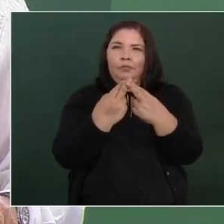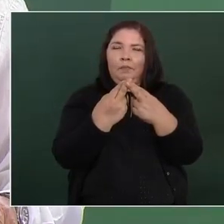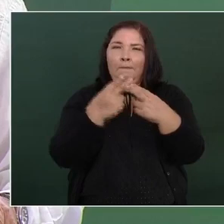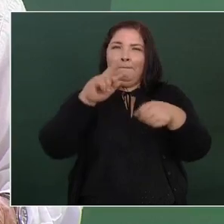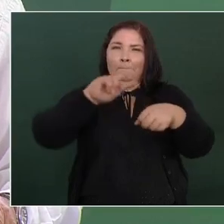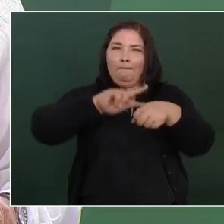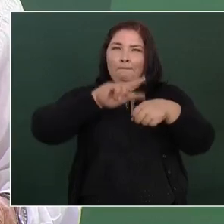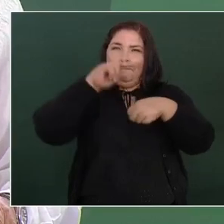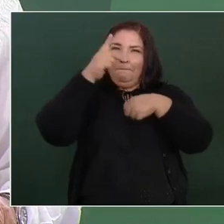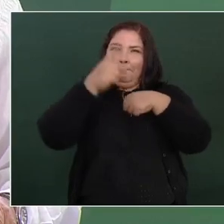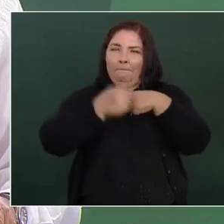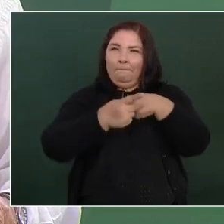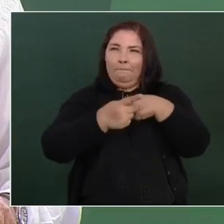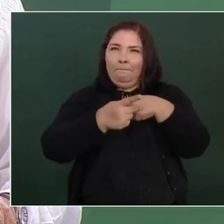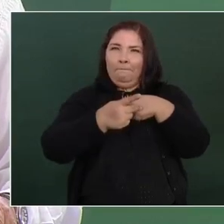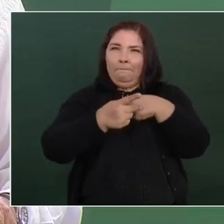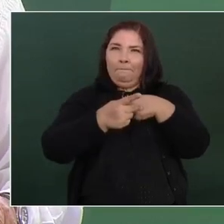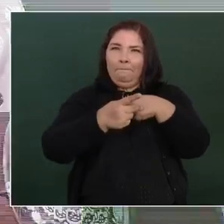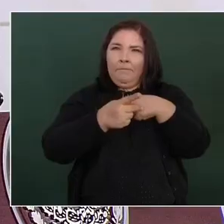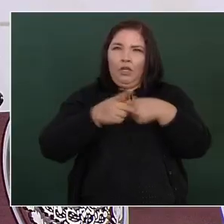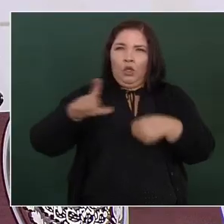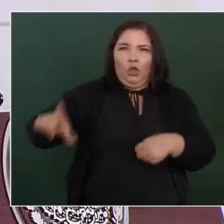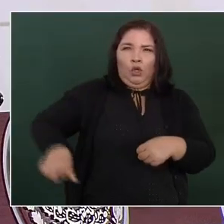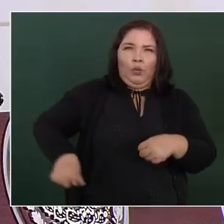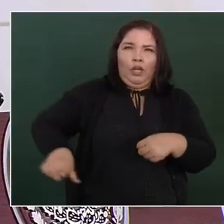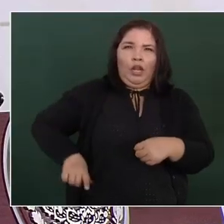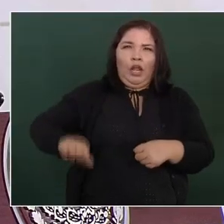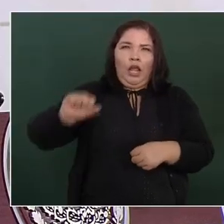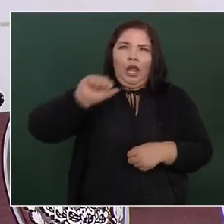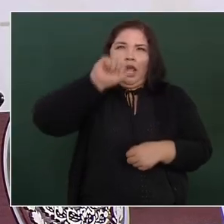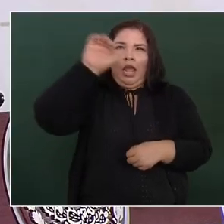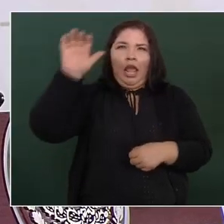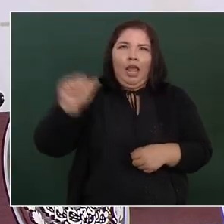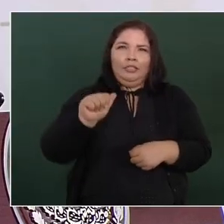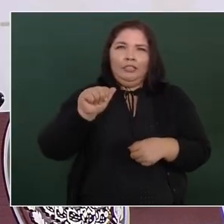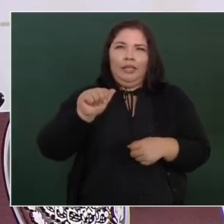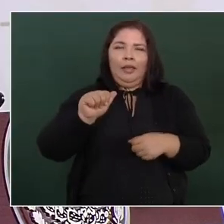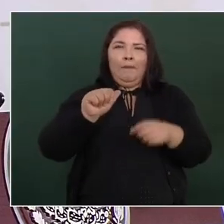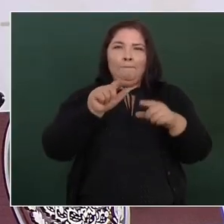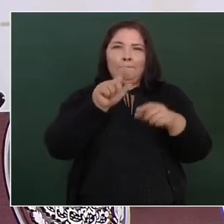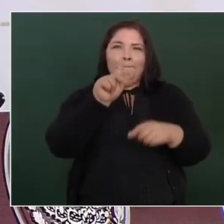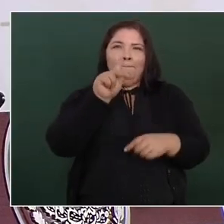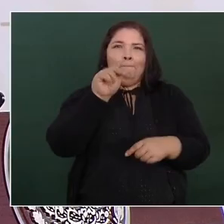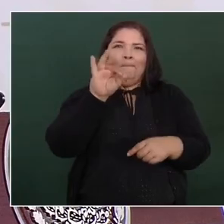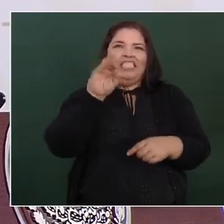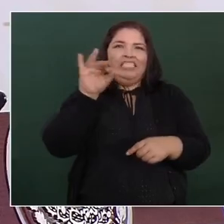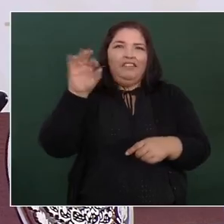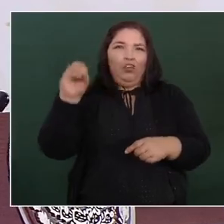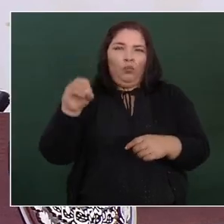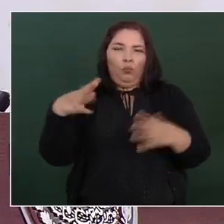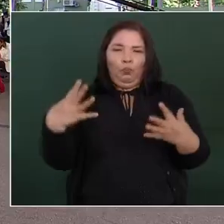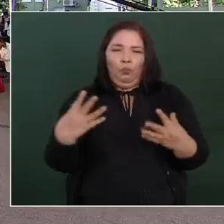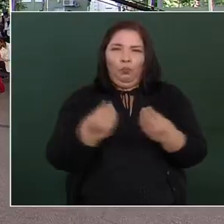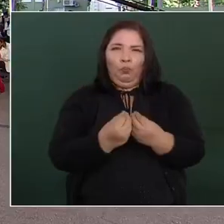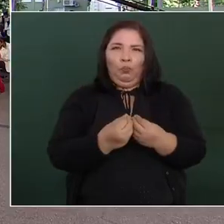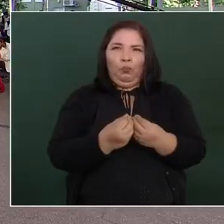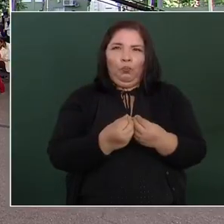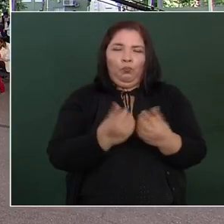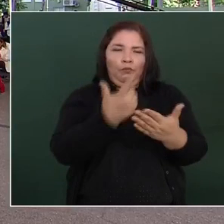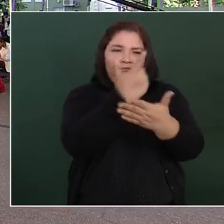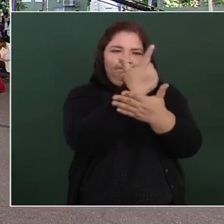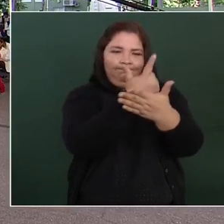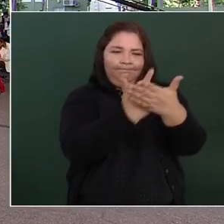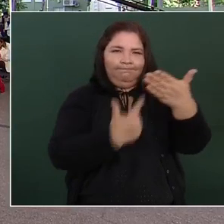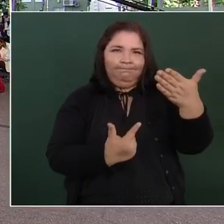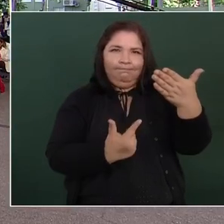países y gobernantes de Asia y del Pacífico. Pero la agenda la va a dar a